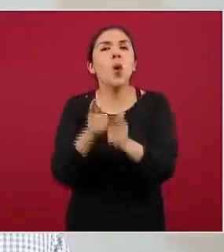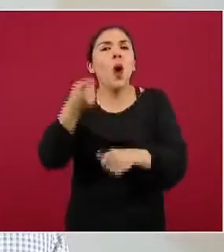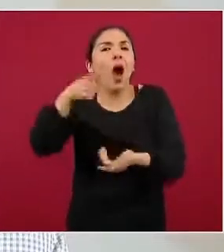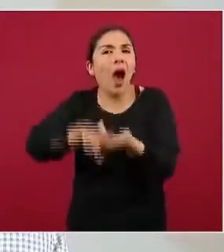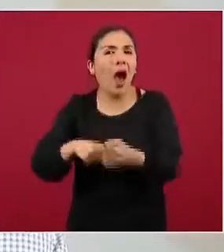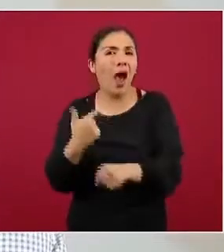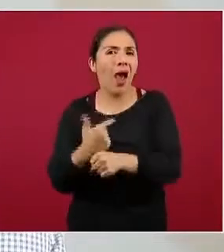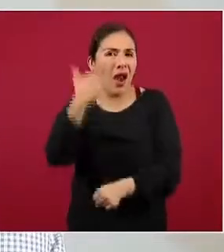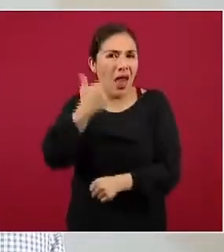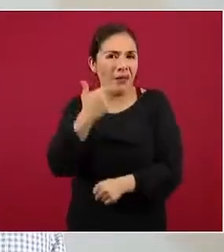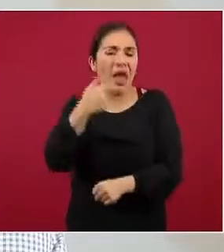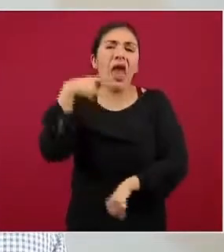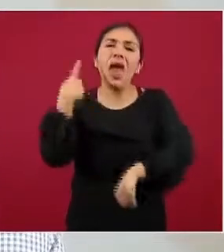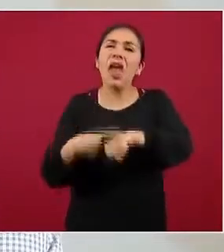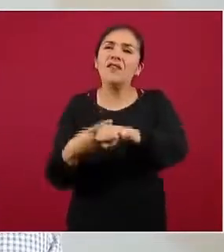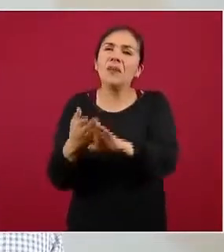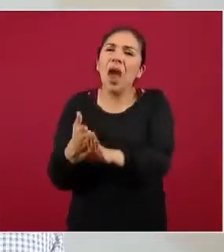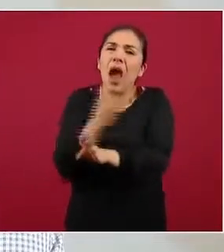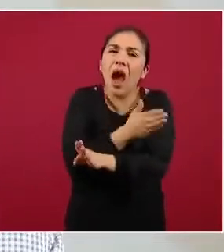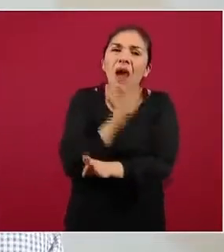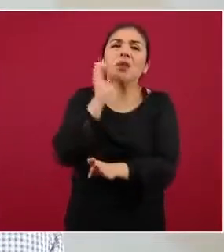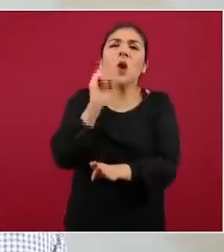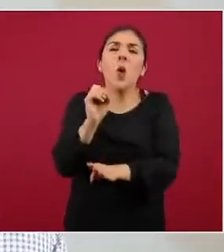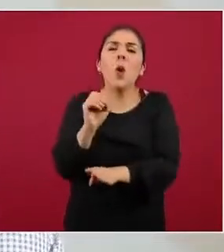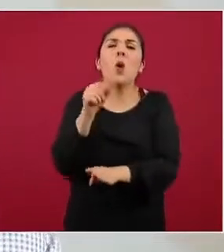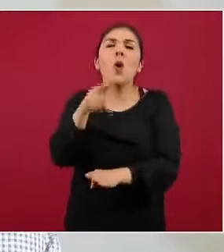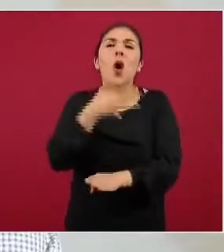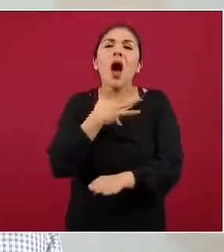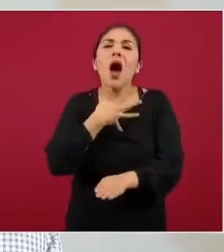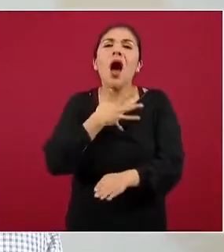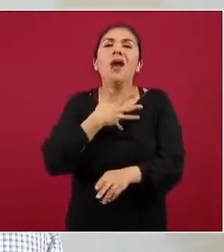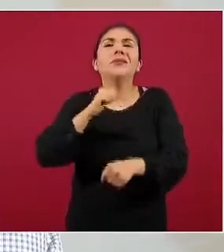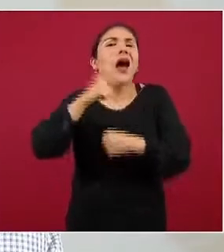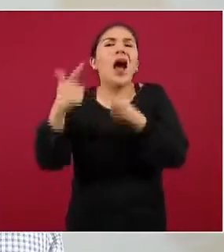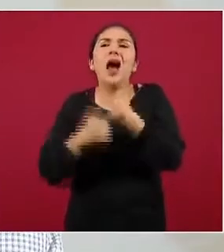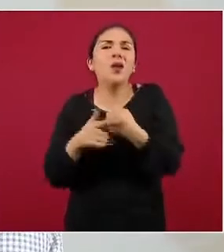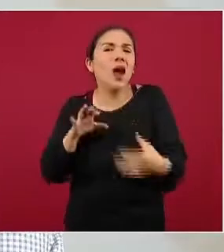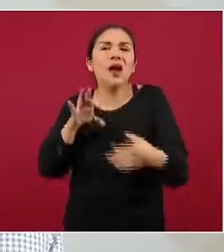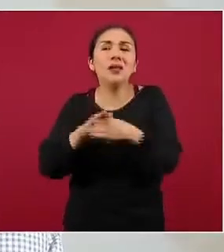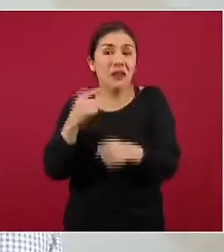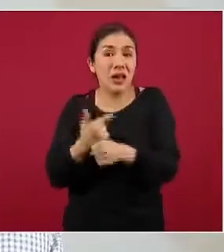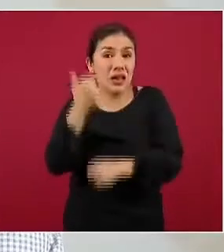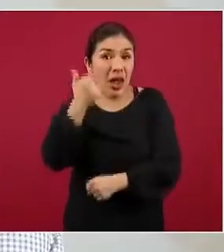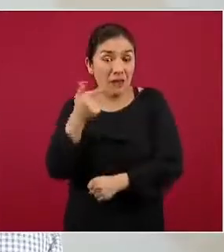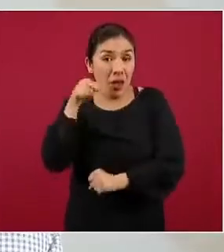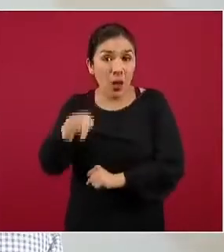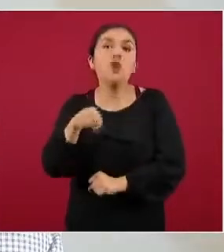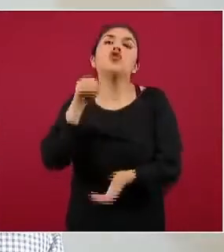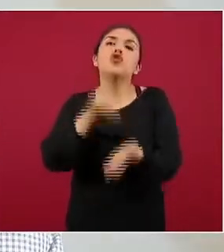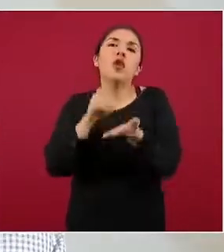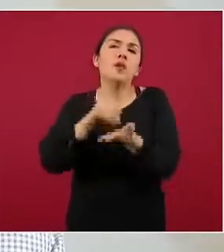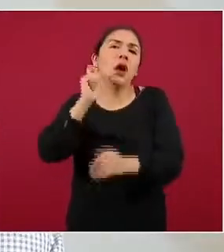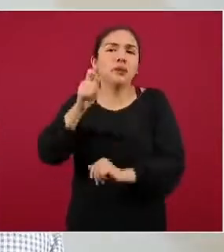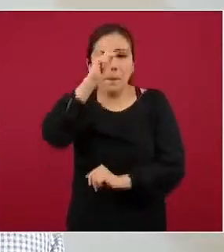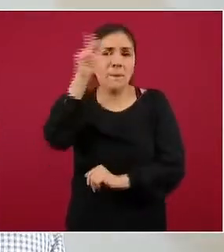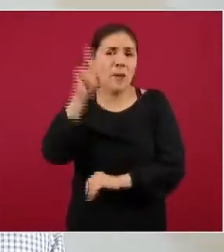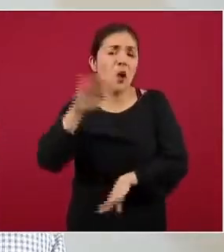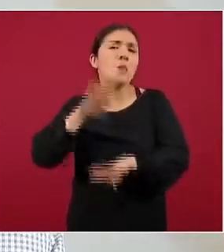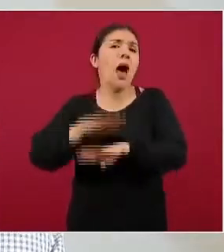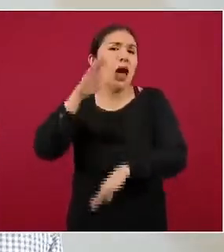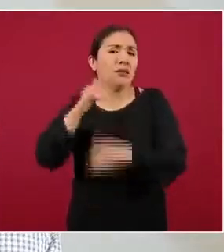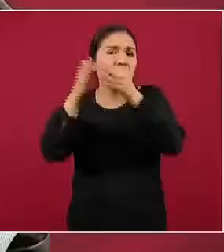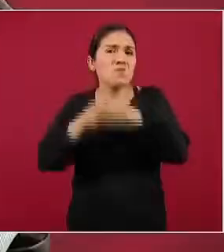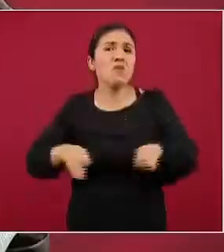decir, estas comorbilidades o la presencia de factores de riesgo asociados todavía siguen teniendo un mayor